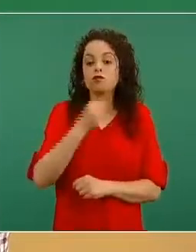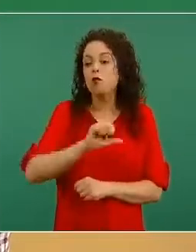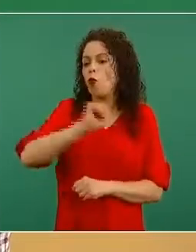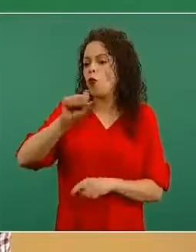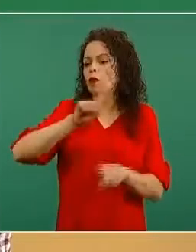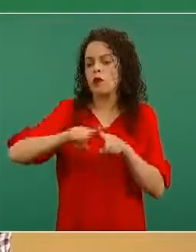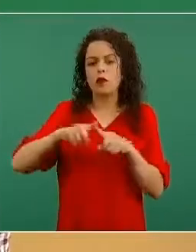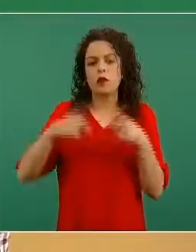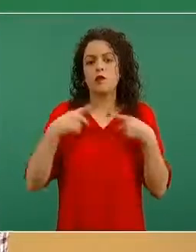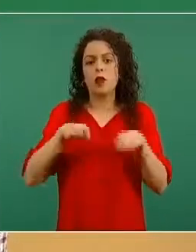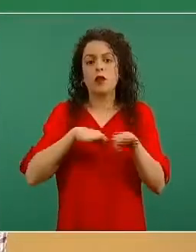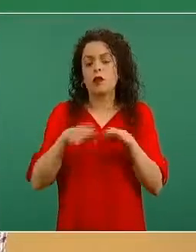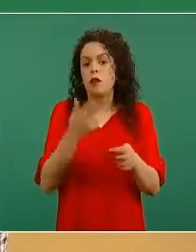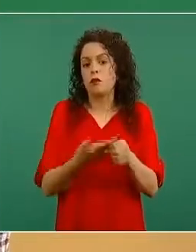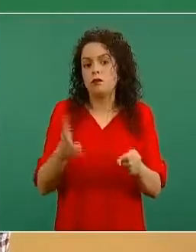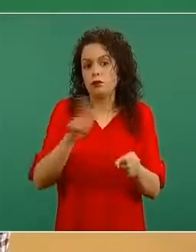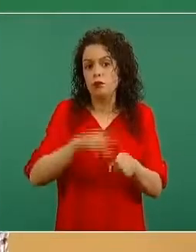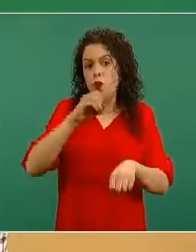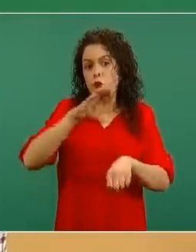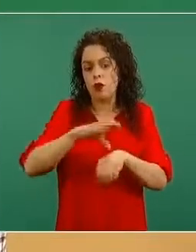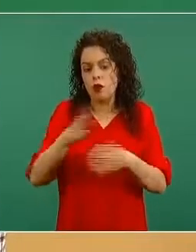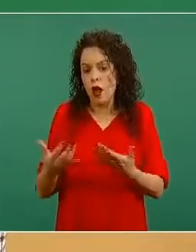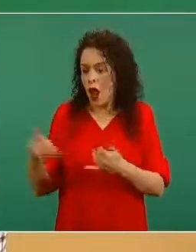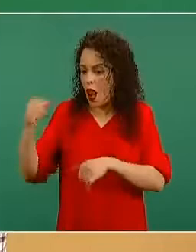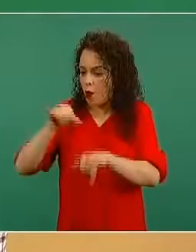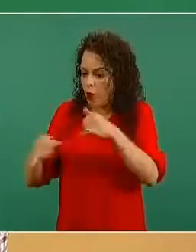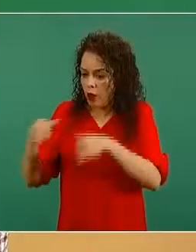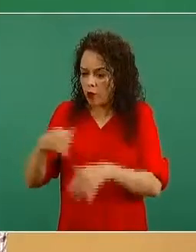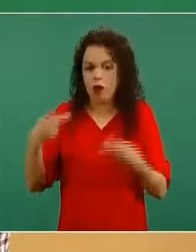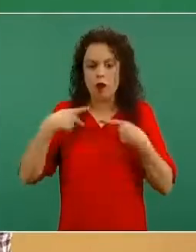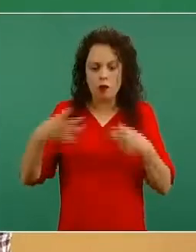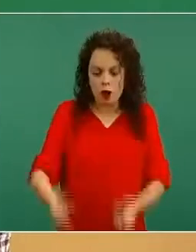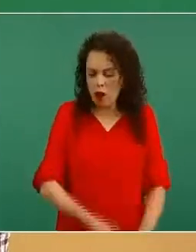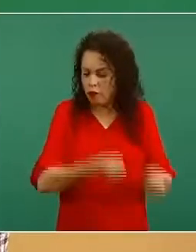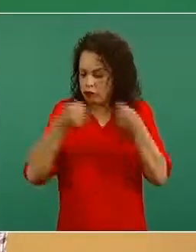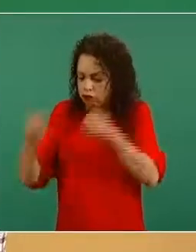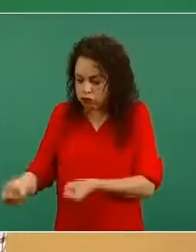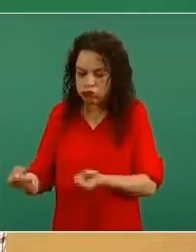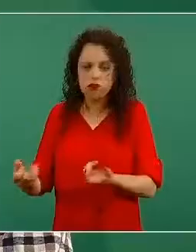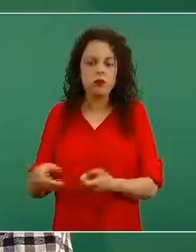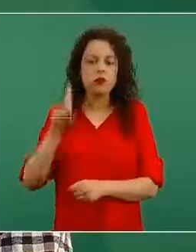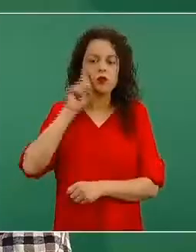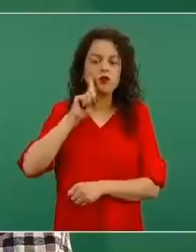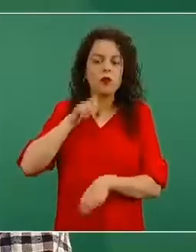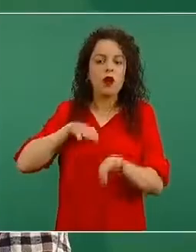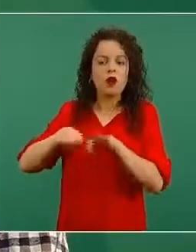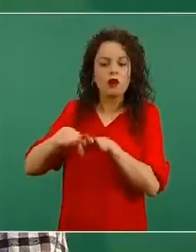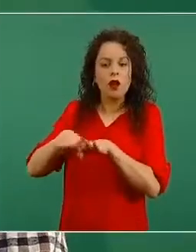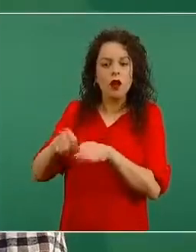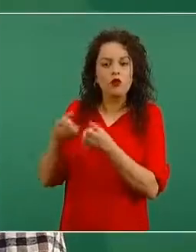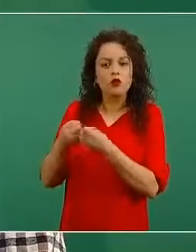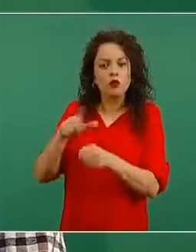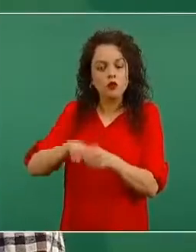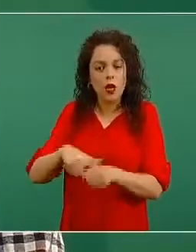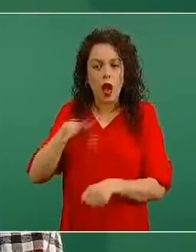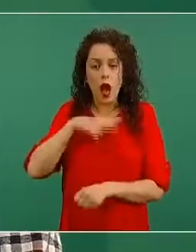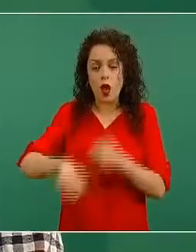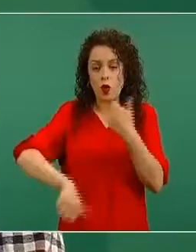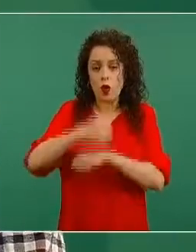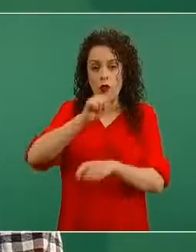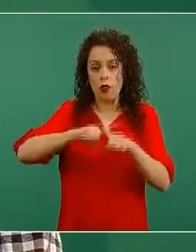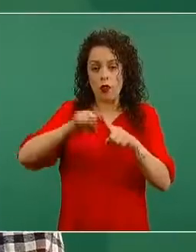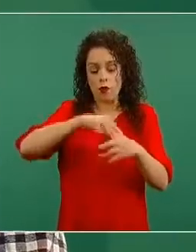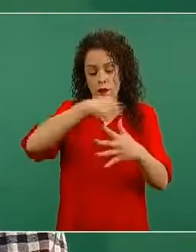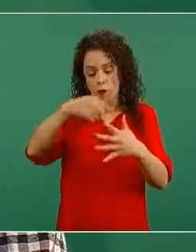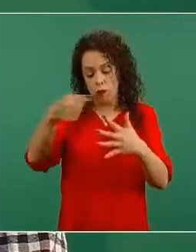personal, laboratoristas, camilleros, trabajadoras sociales, son 11 categorías